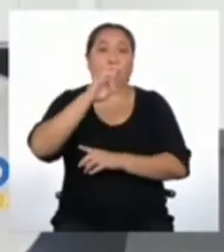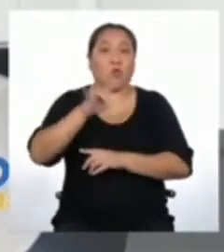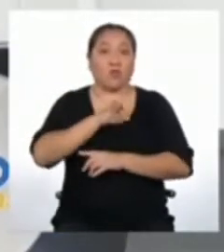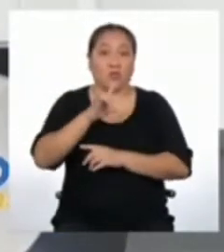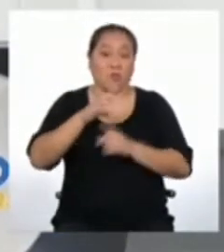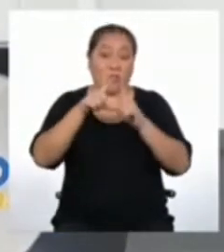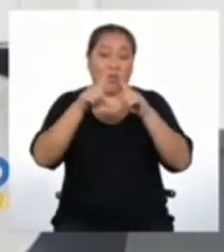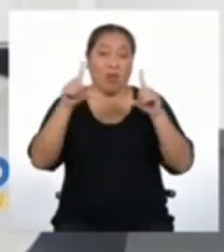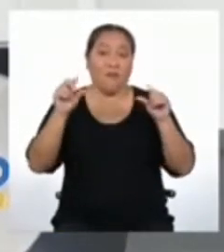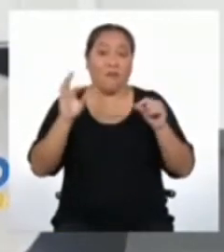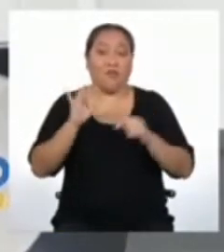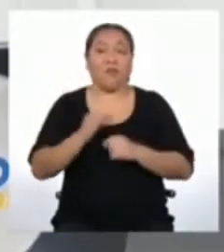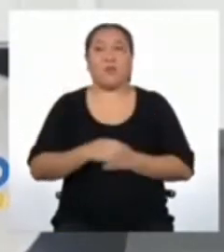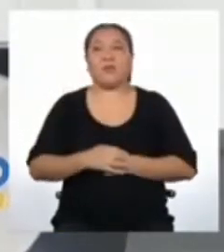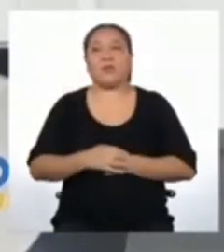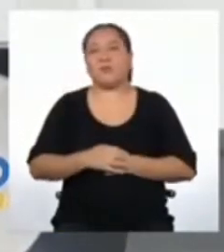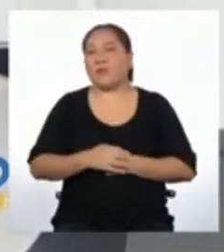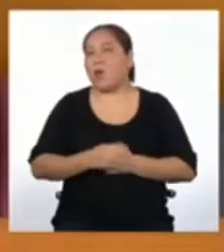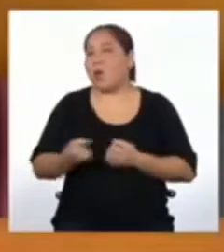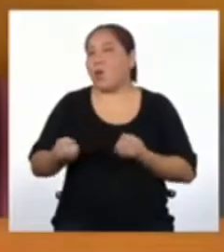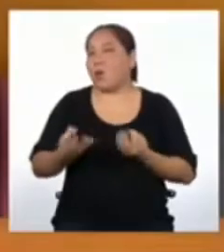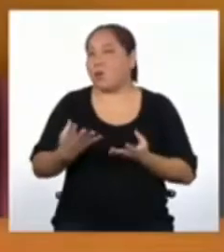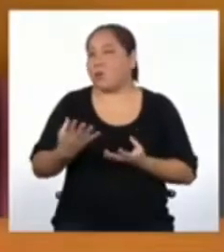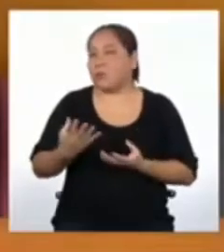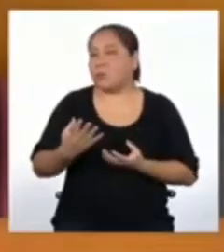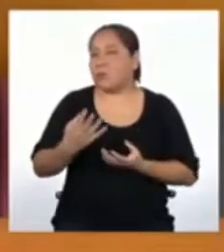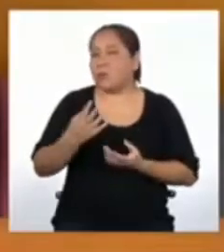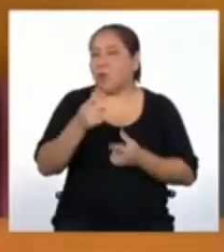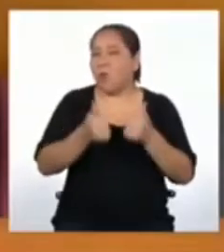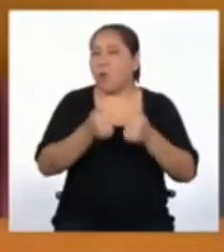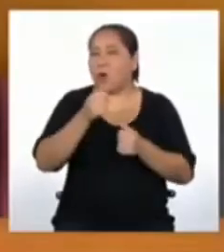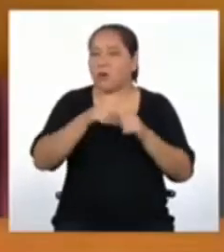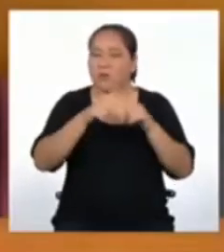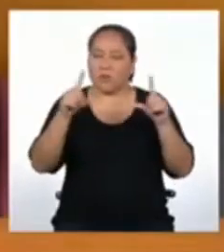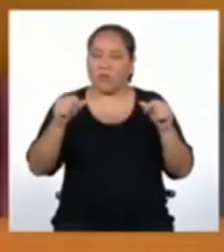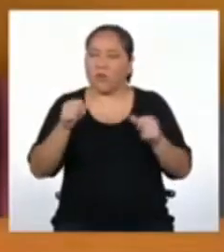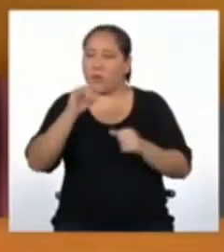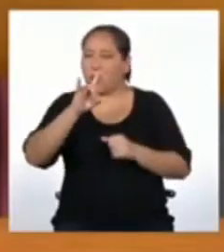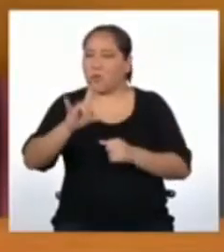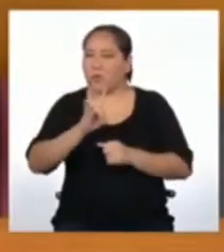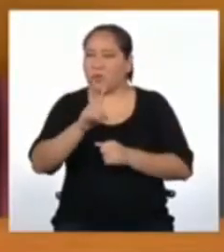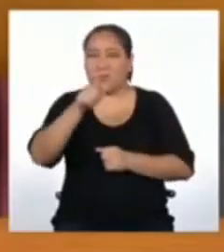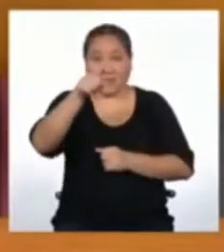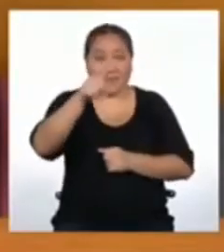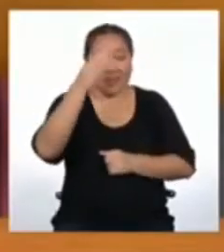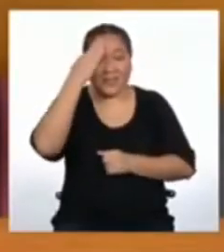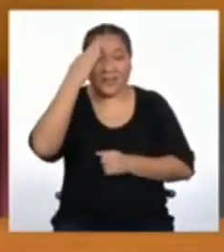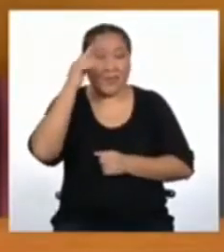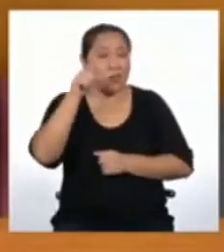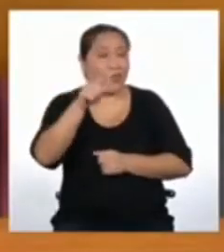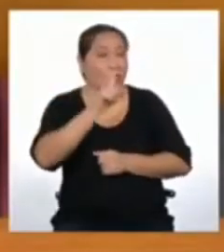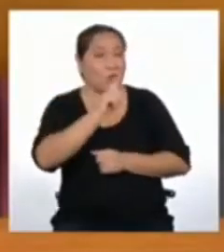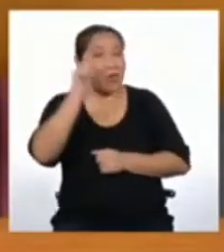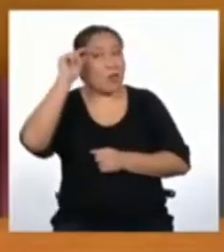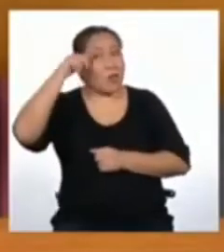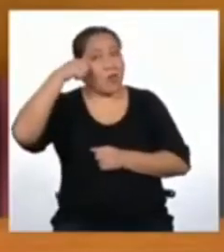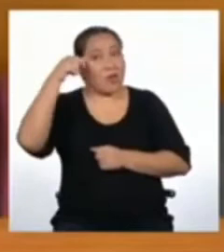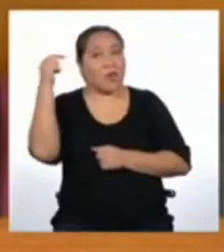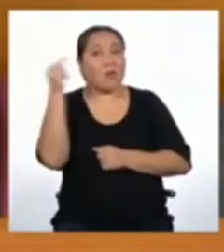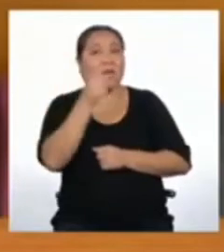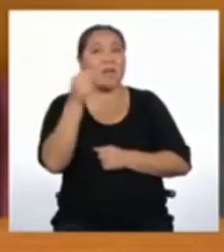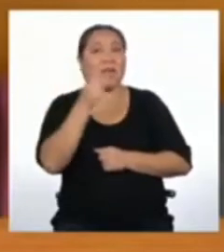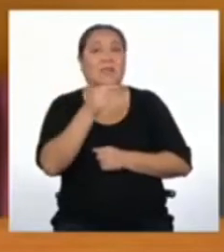fórmulas. ¿Sabes cuál tocaría usar ahora? Ellos y ellas lo saben, pero lo que tú no recuerdas es que